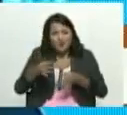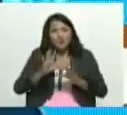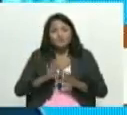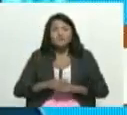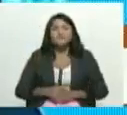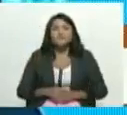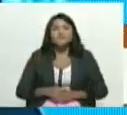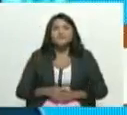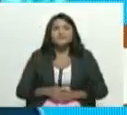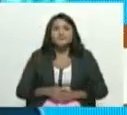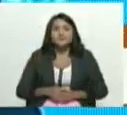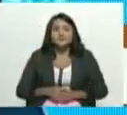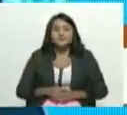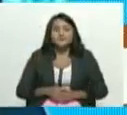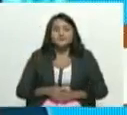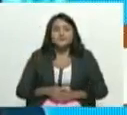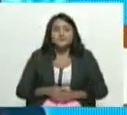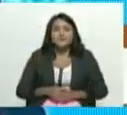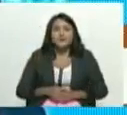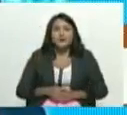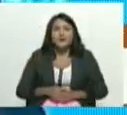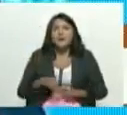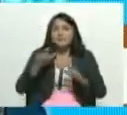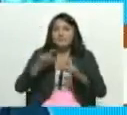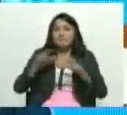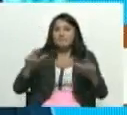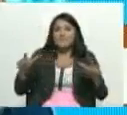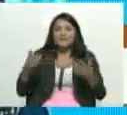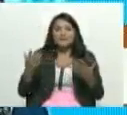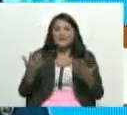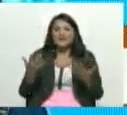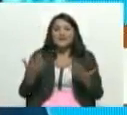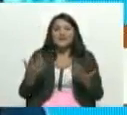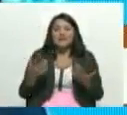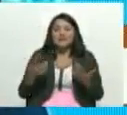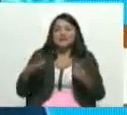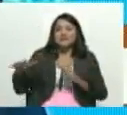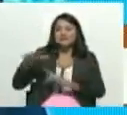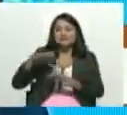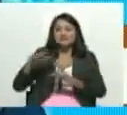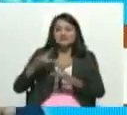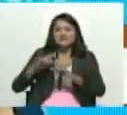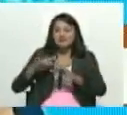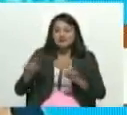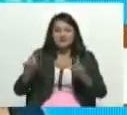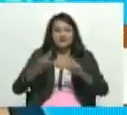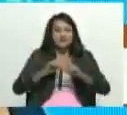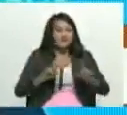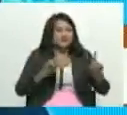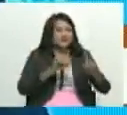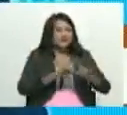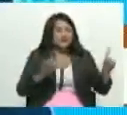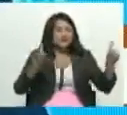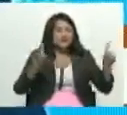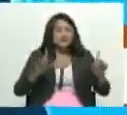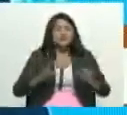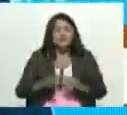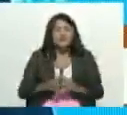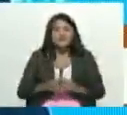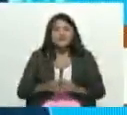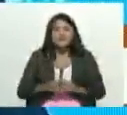a construir espacios diferentes de una referencialidad nueva de un país que no conocíamos Yo quiero